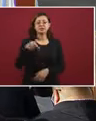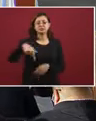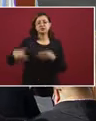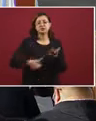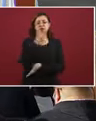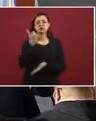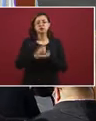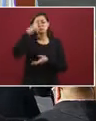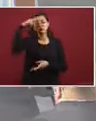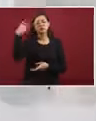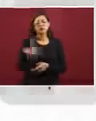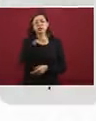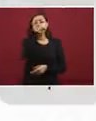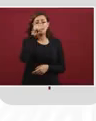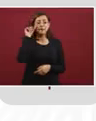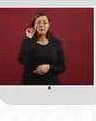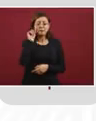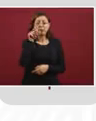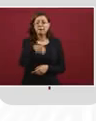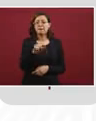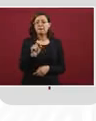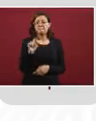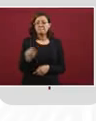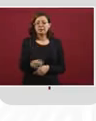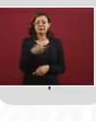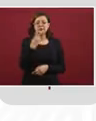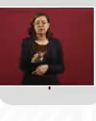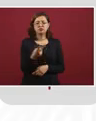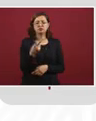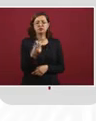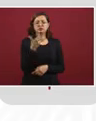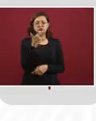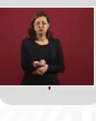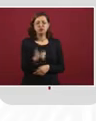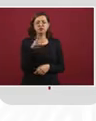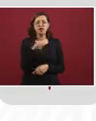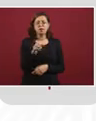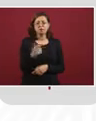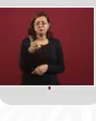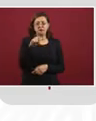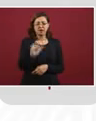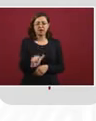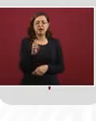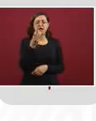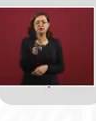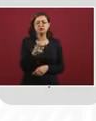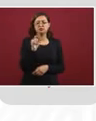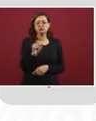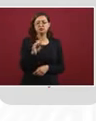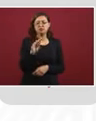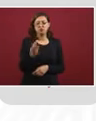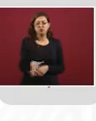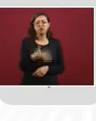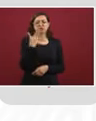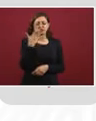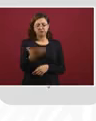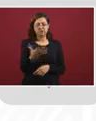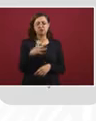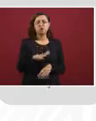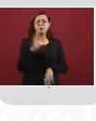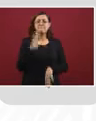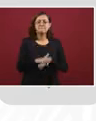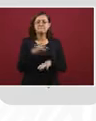México, en Benito Juárez, 22.89 pesos por litro, en Mega Gasolineras con un margen de 3.95 por litro, y el